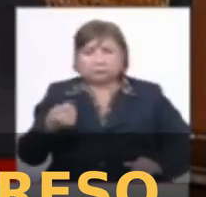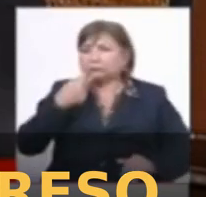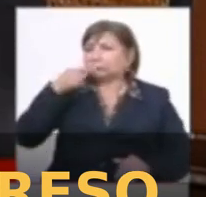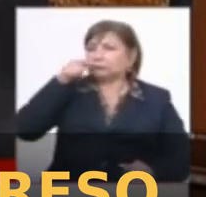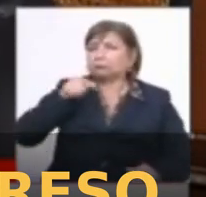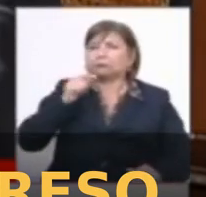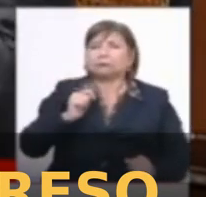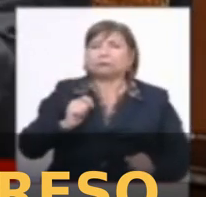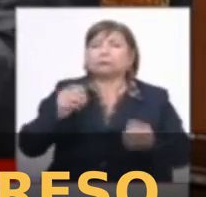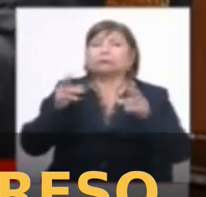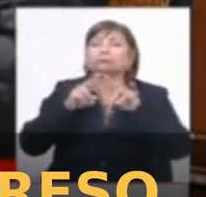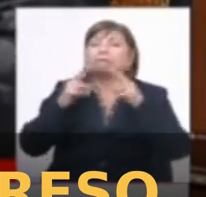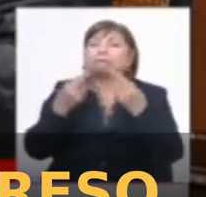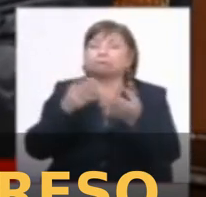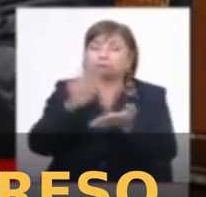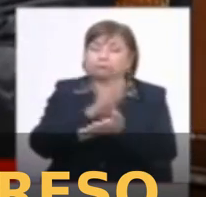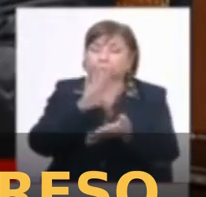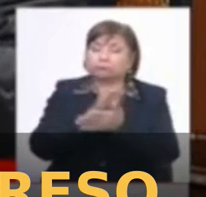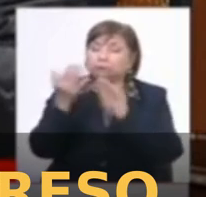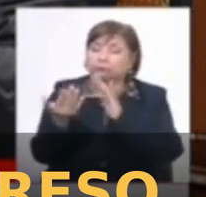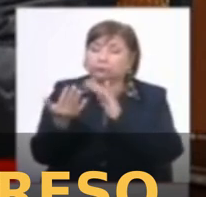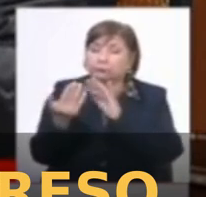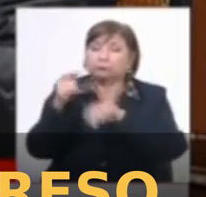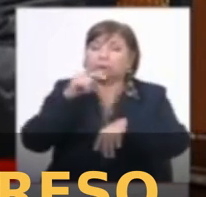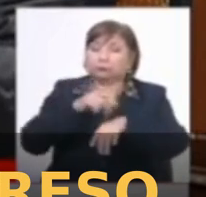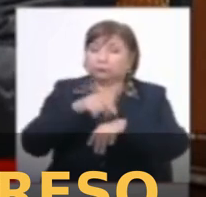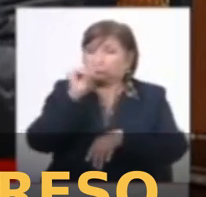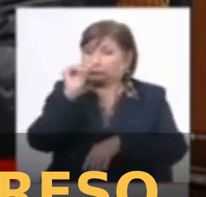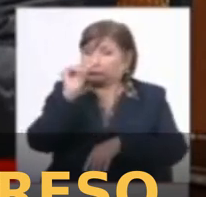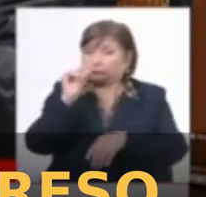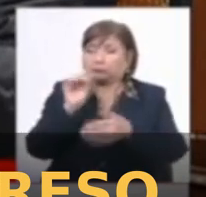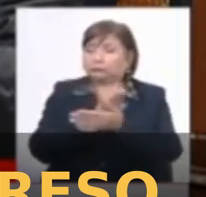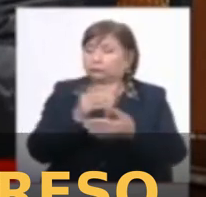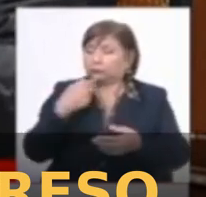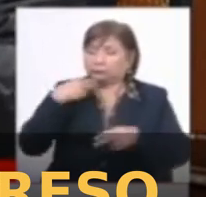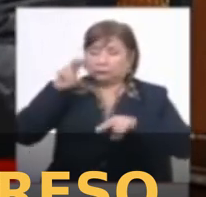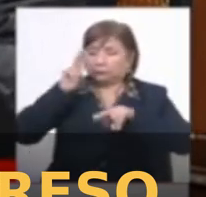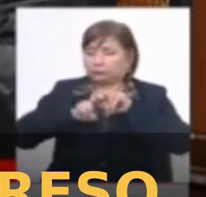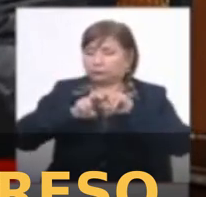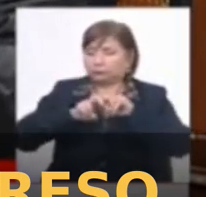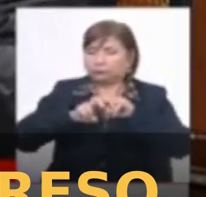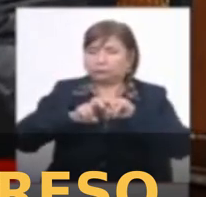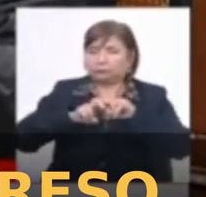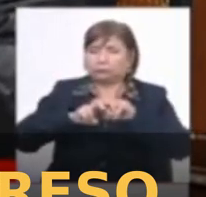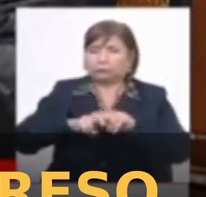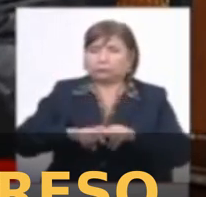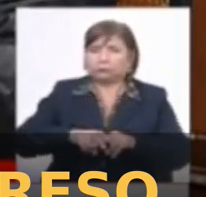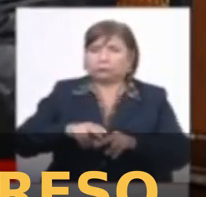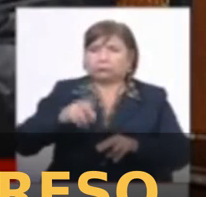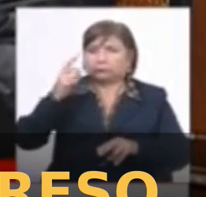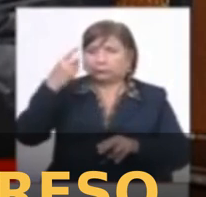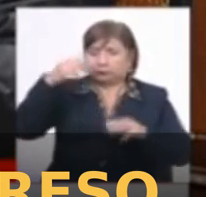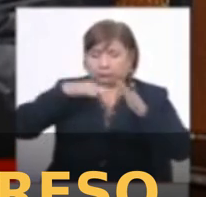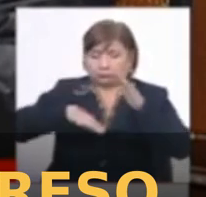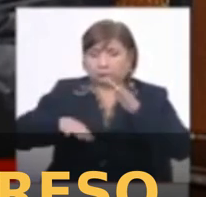estaban coordinando el documento, que esperara un momento. Me sentó en el primer